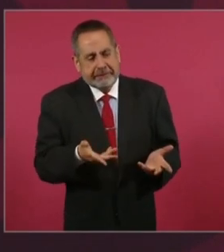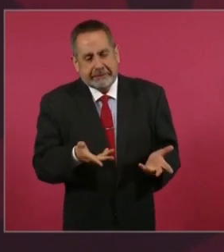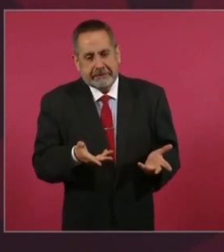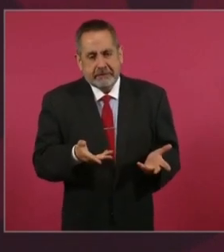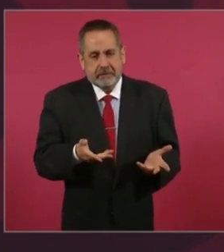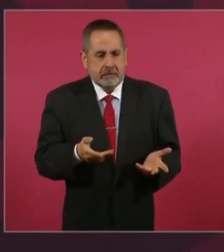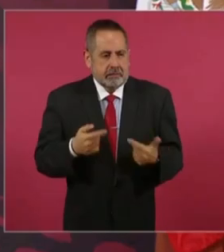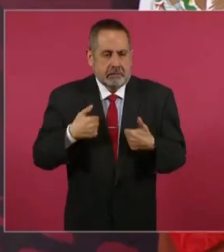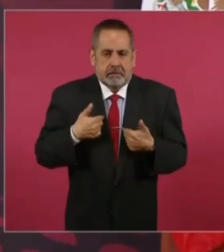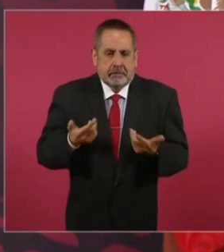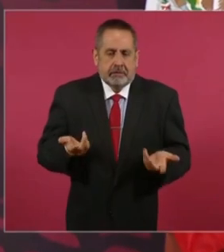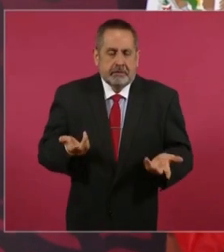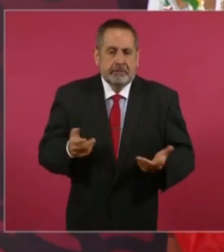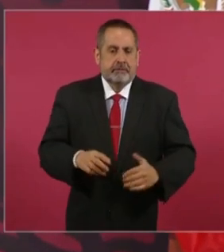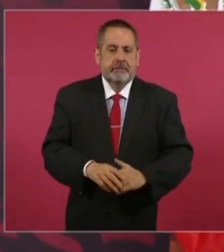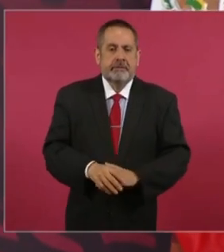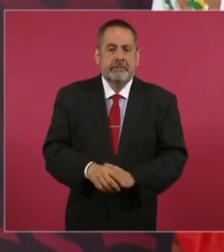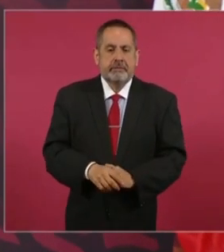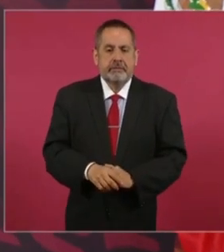yo no puedo aquí